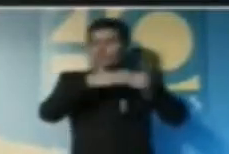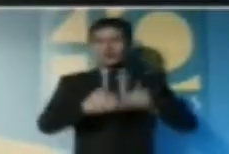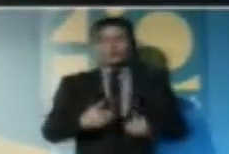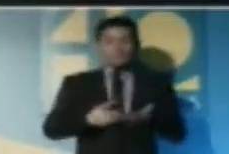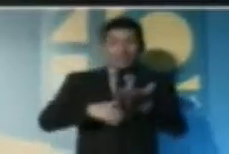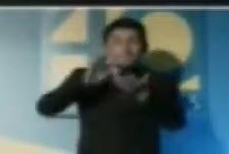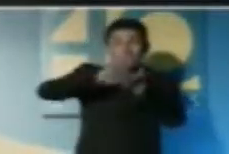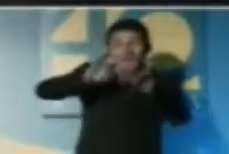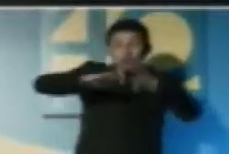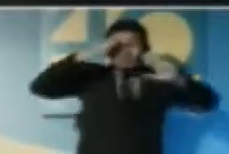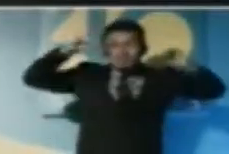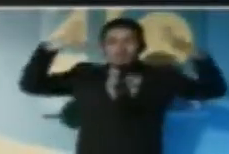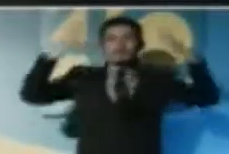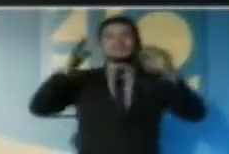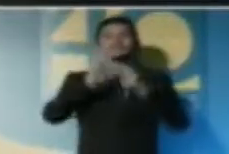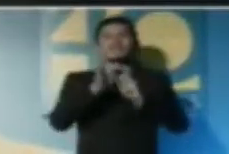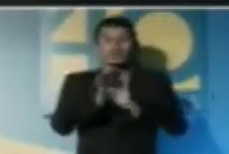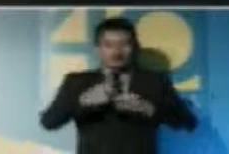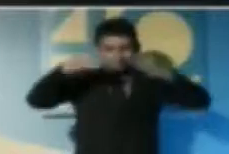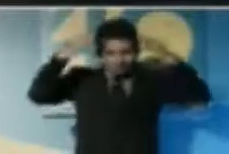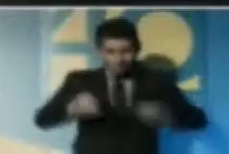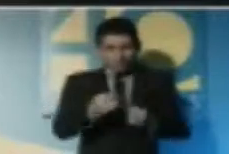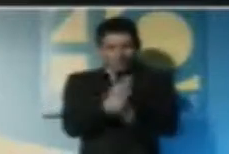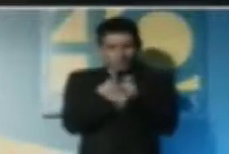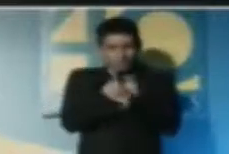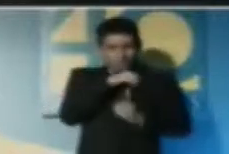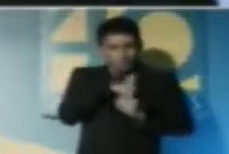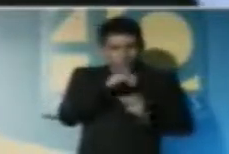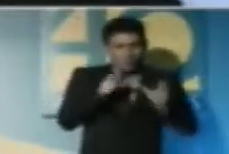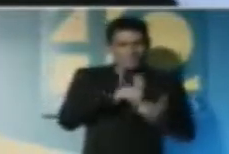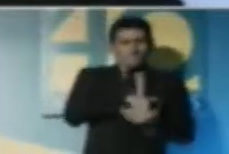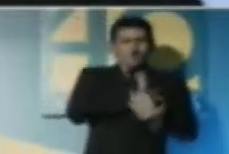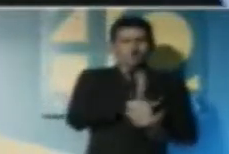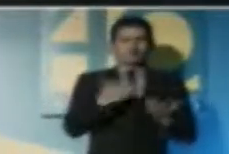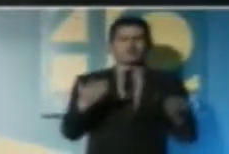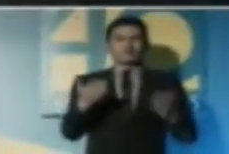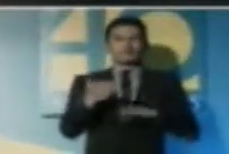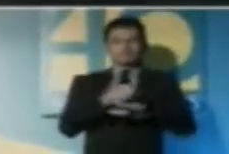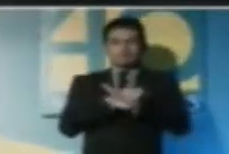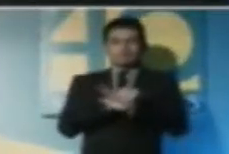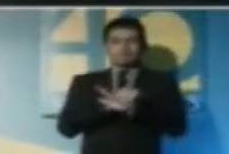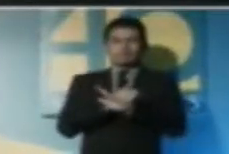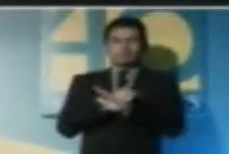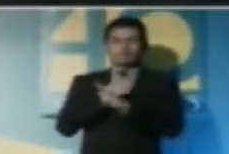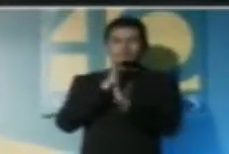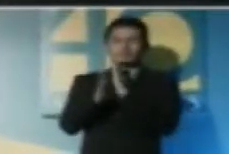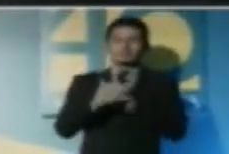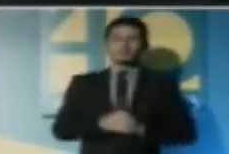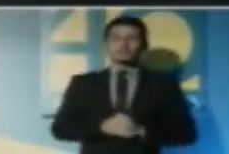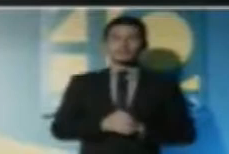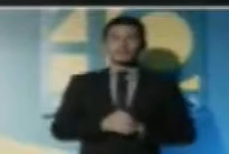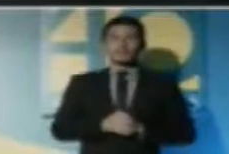se encuentra el verdadero amor de los valor de los valientes, como lo señala Gandhi. El perdón se